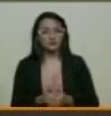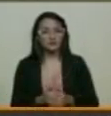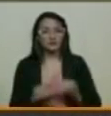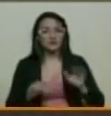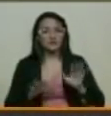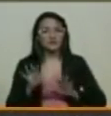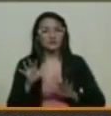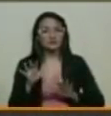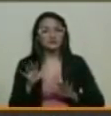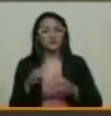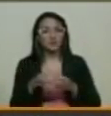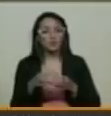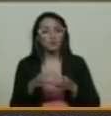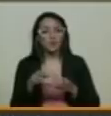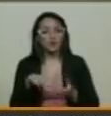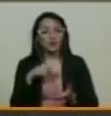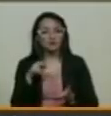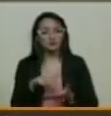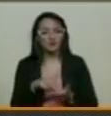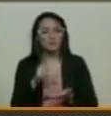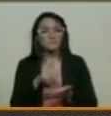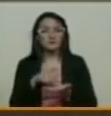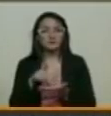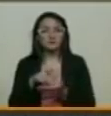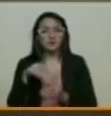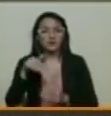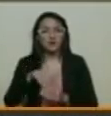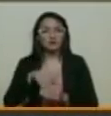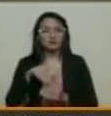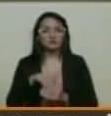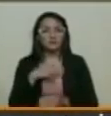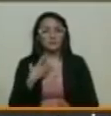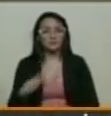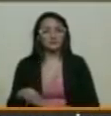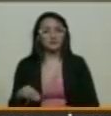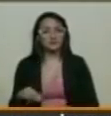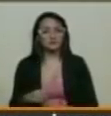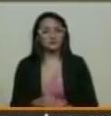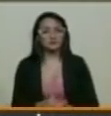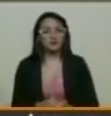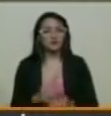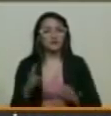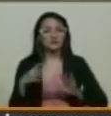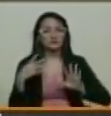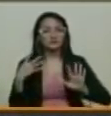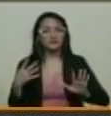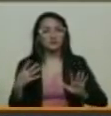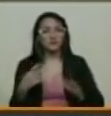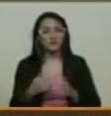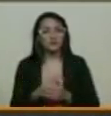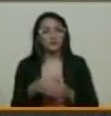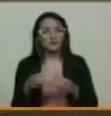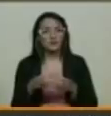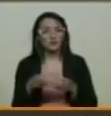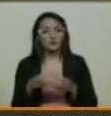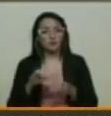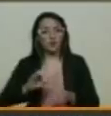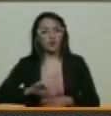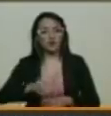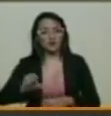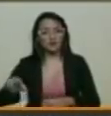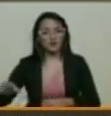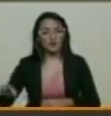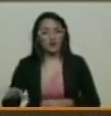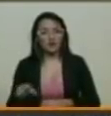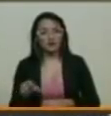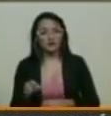15 partidos nacionales que participaron en la elección presidencial, 19 partidos regionales,